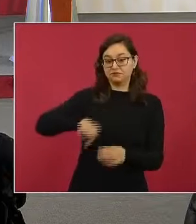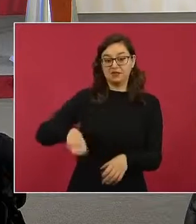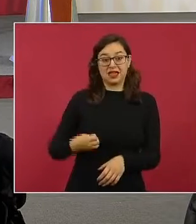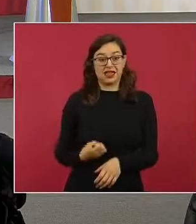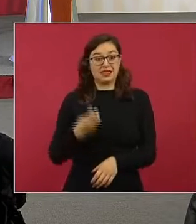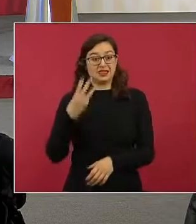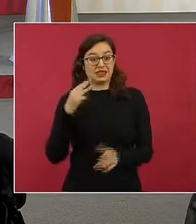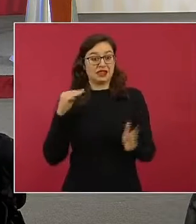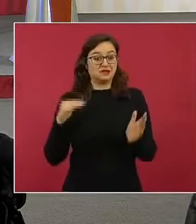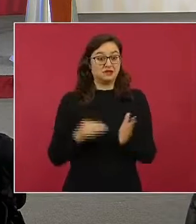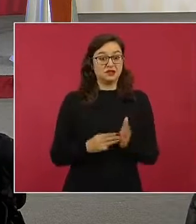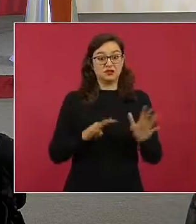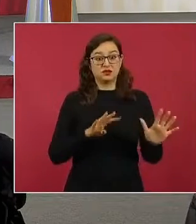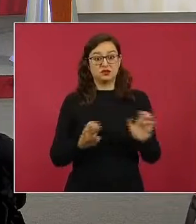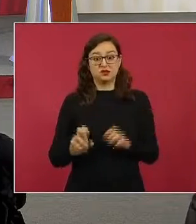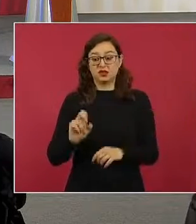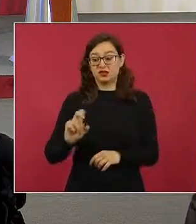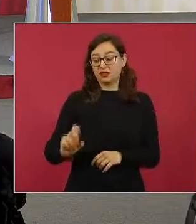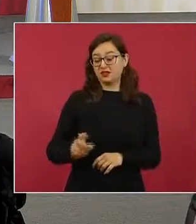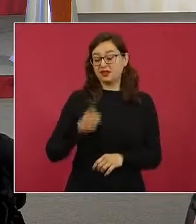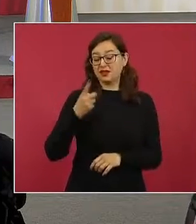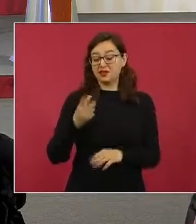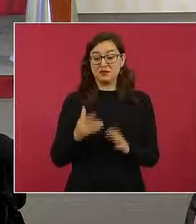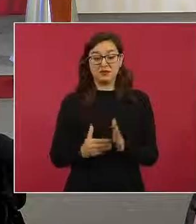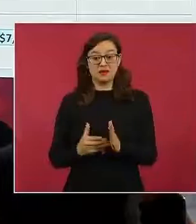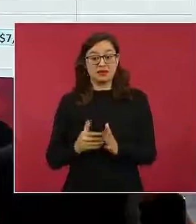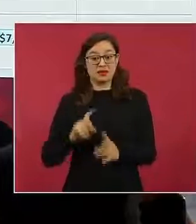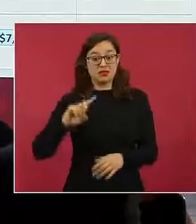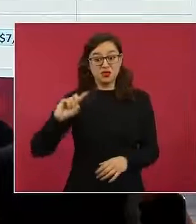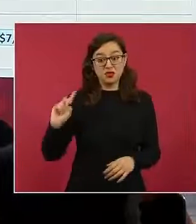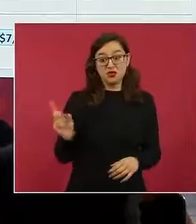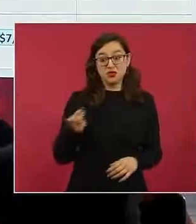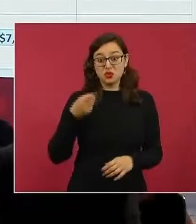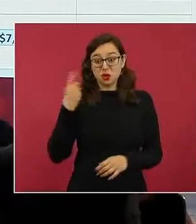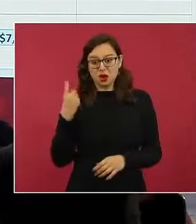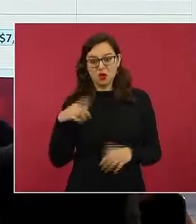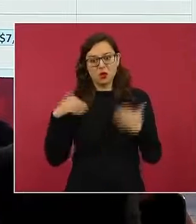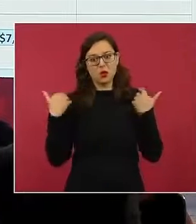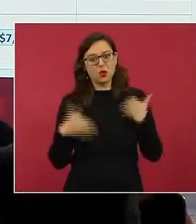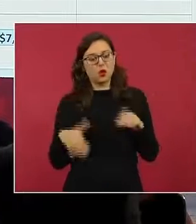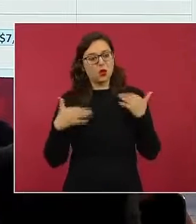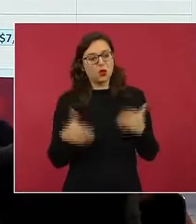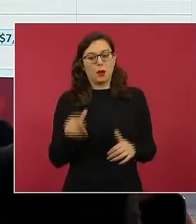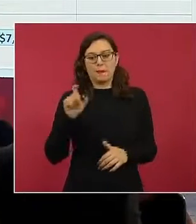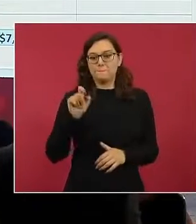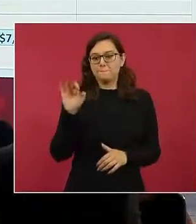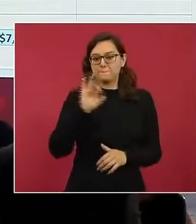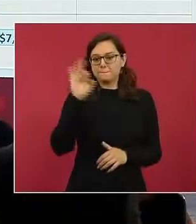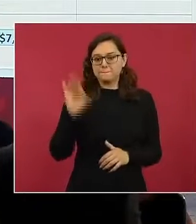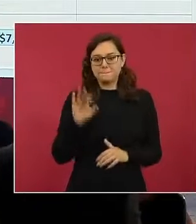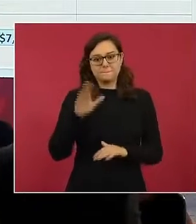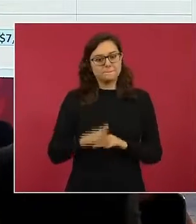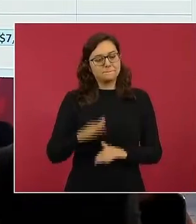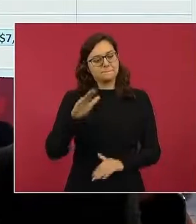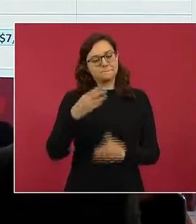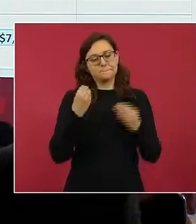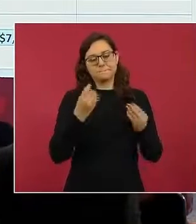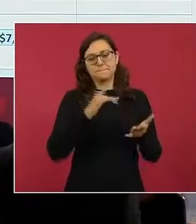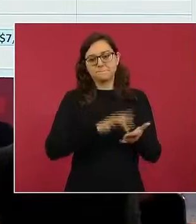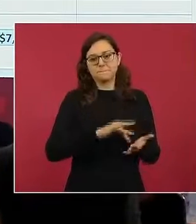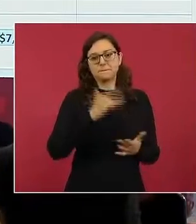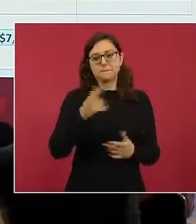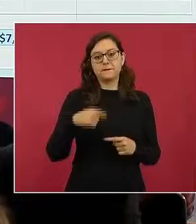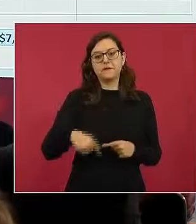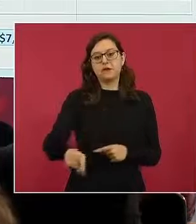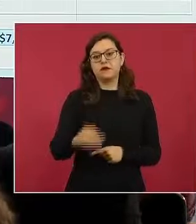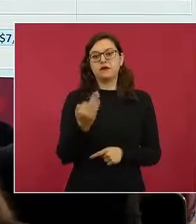3,931 millones de dólares, 20% más que enero del año pasado, y tenemos un estimado de 3,900 para